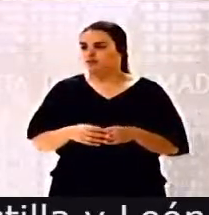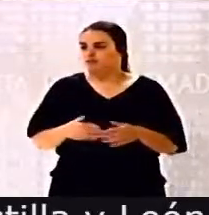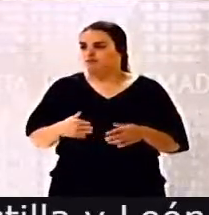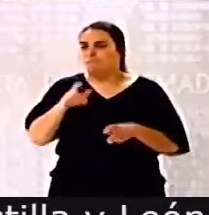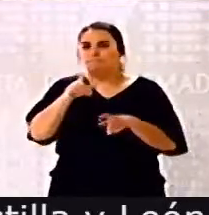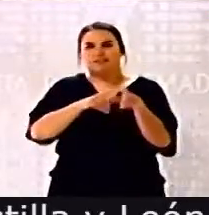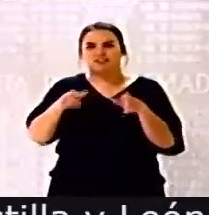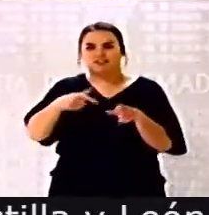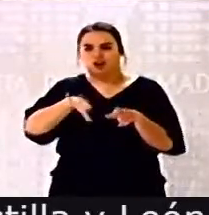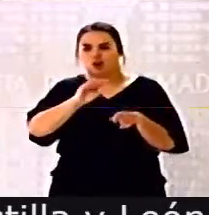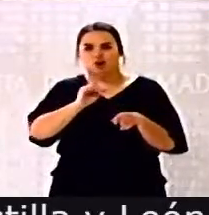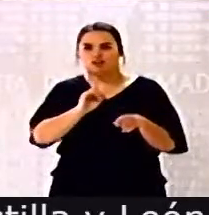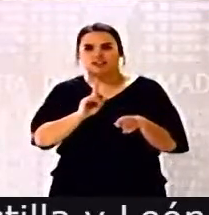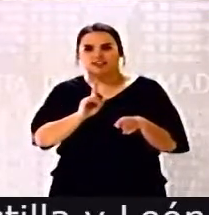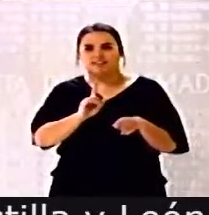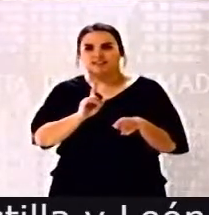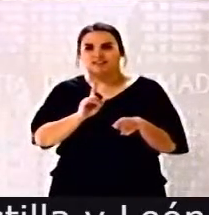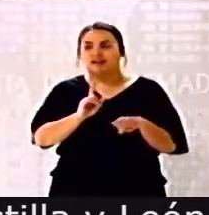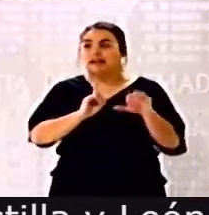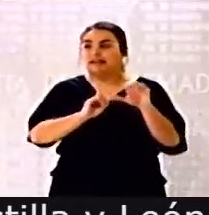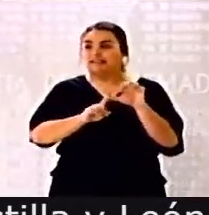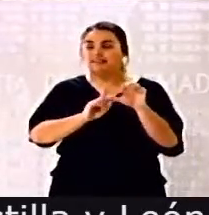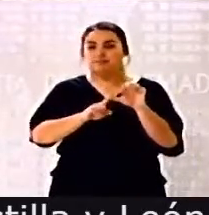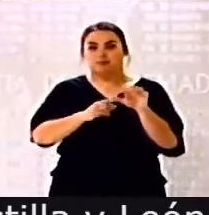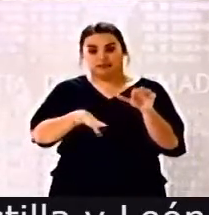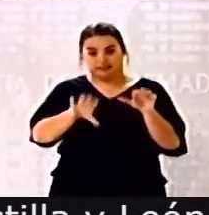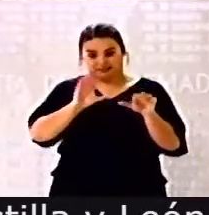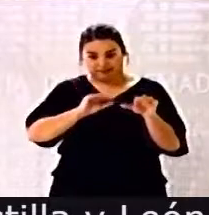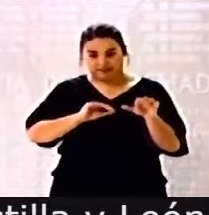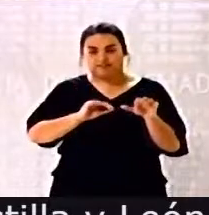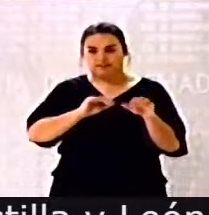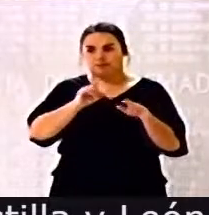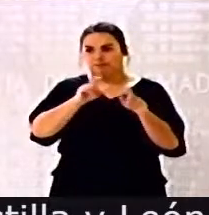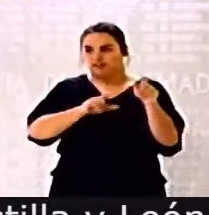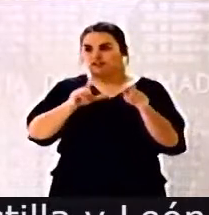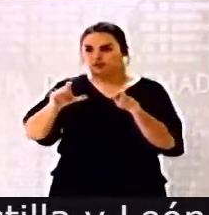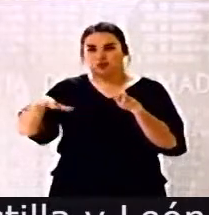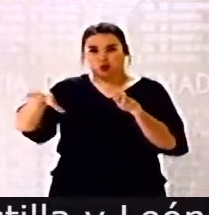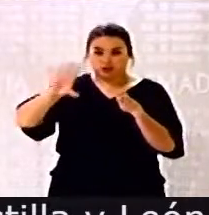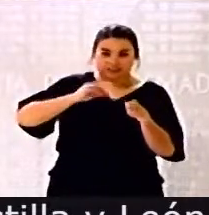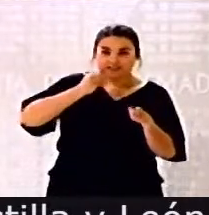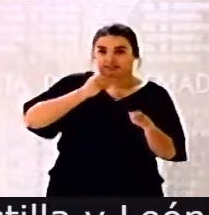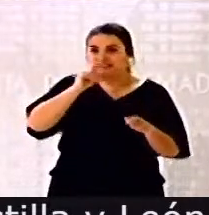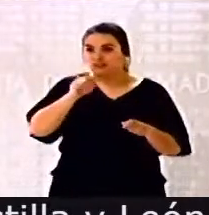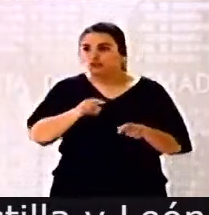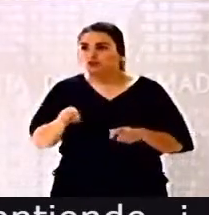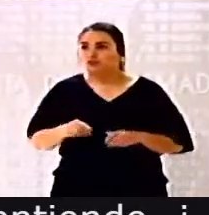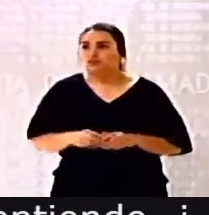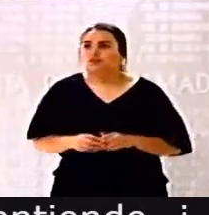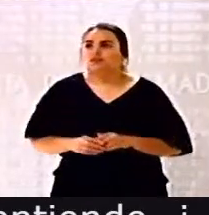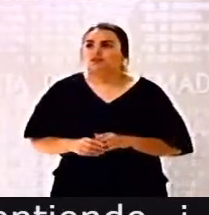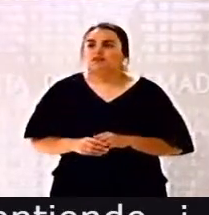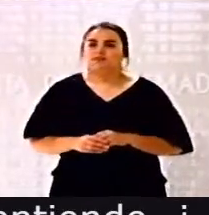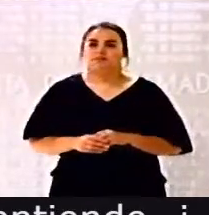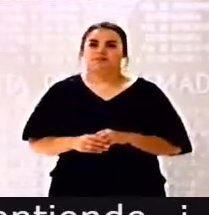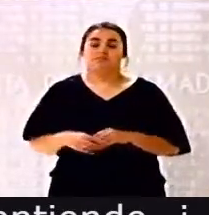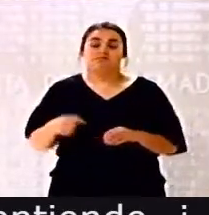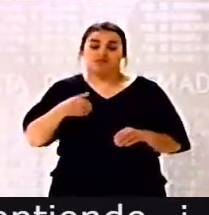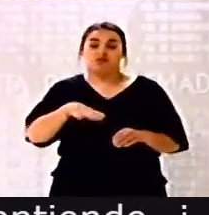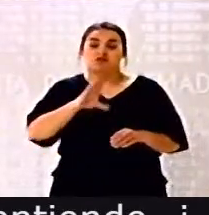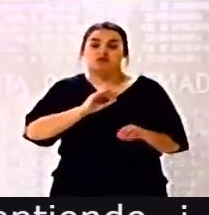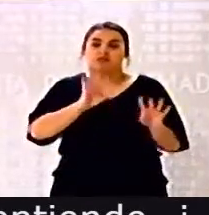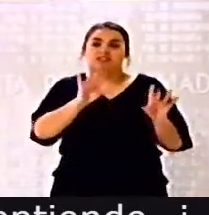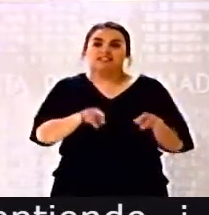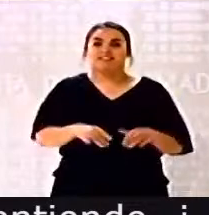no lo entiende, hay comunidades que no lo entienden. Desde Extremadura se entiende, la población lo entiende. Yo sí lo entiendo.